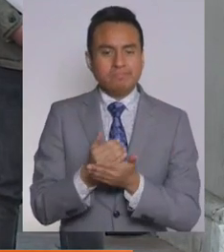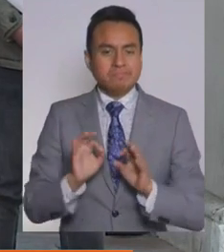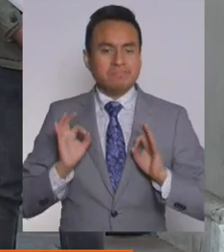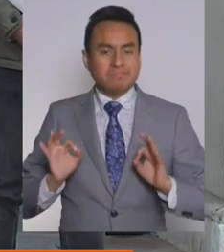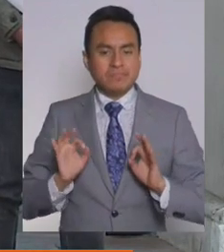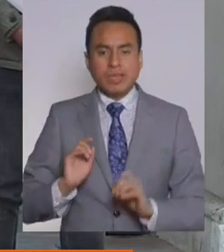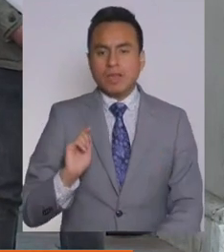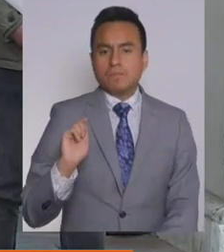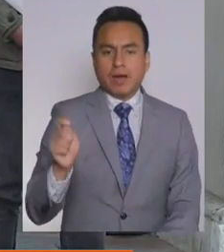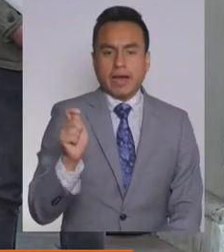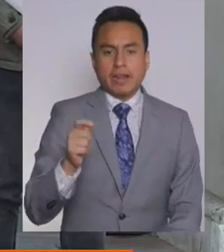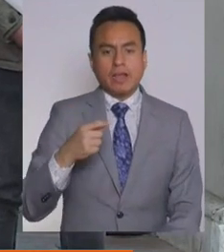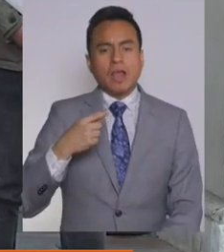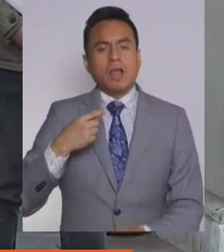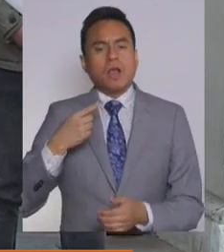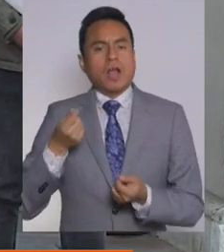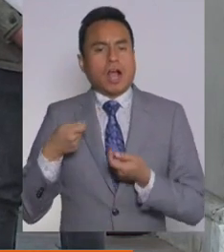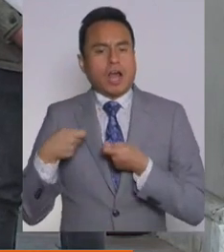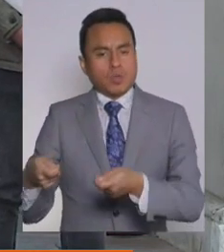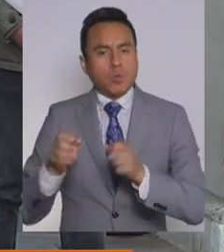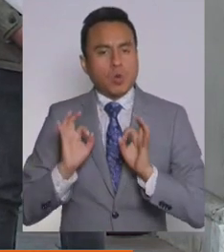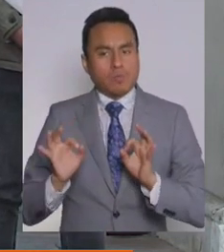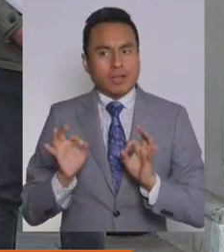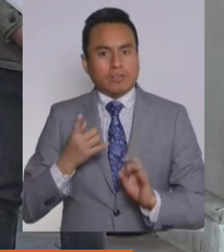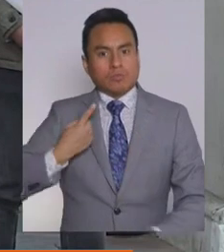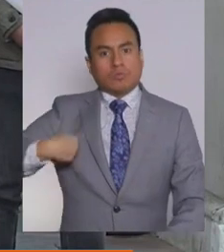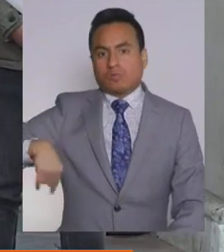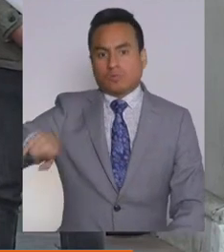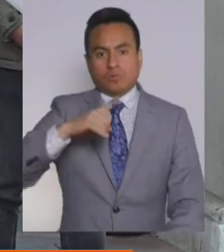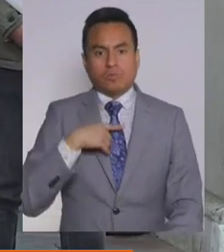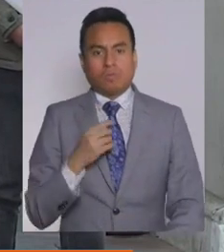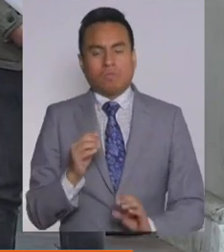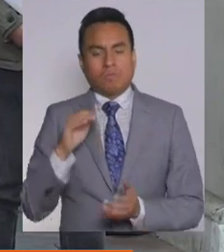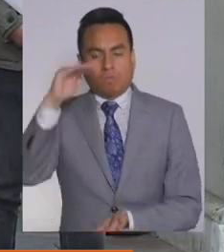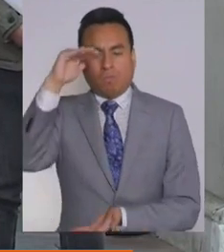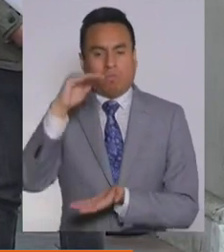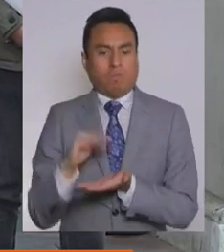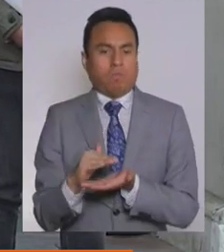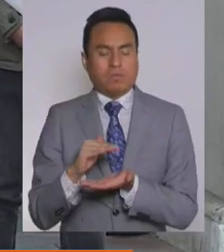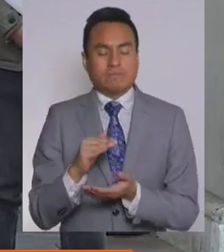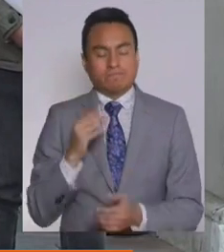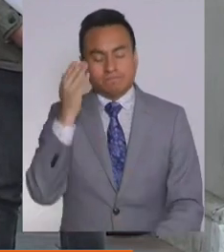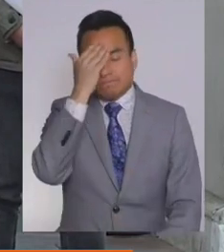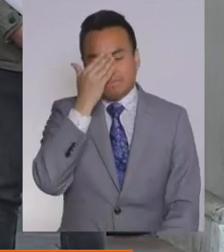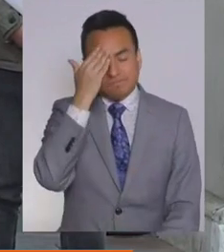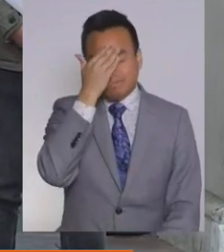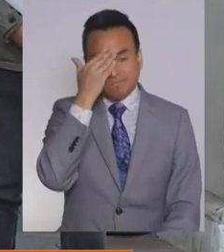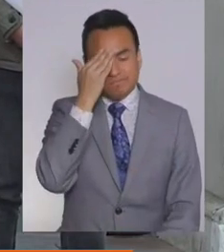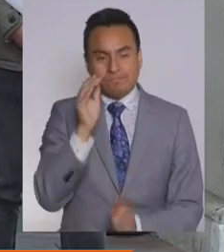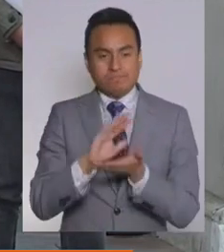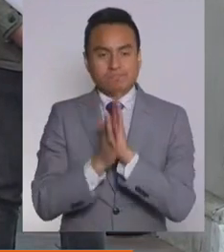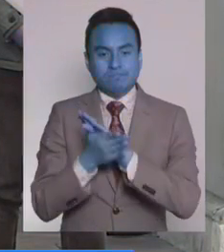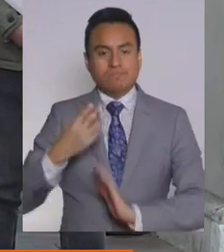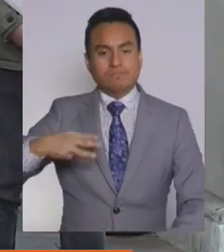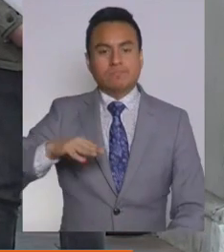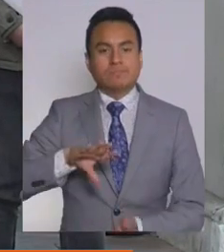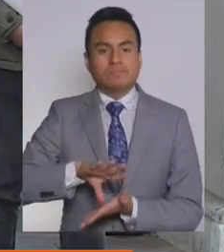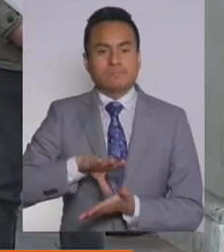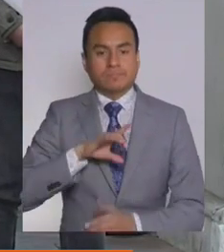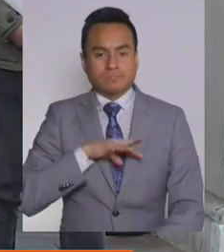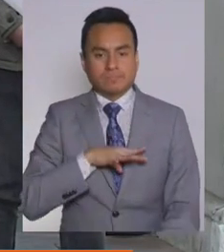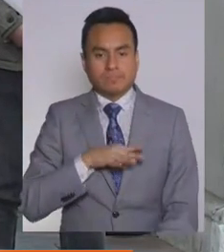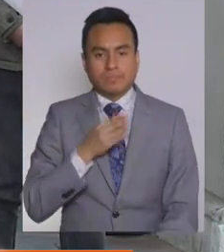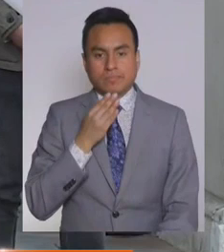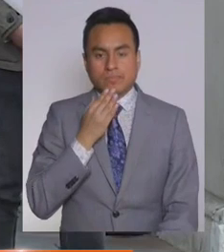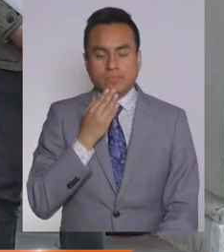normales para pagar las cuentas normales hemos estado bastante caídos y eso nos tiene muy preocupados a todos los municipios del país,